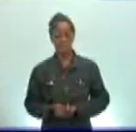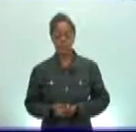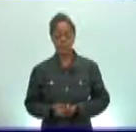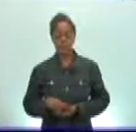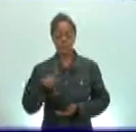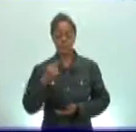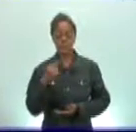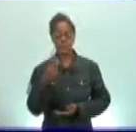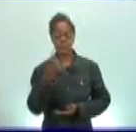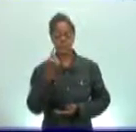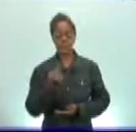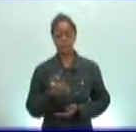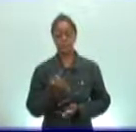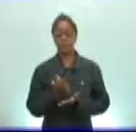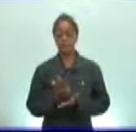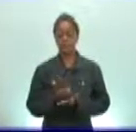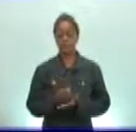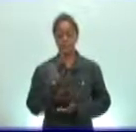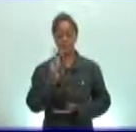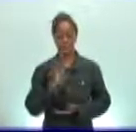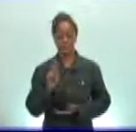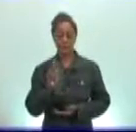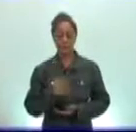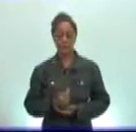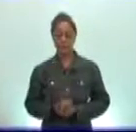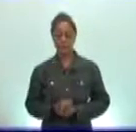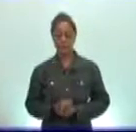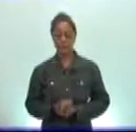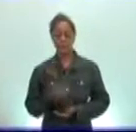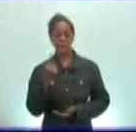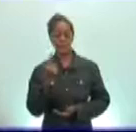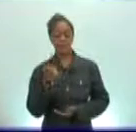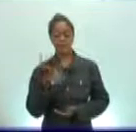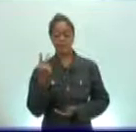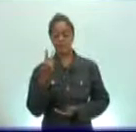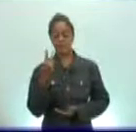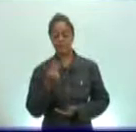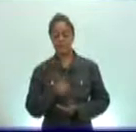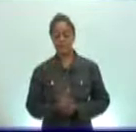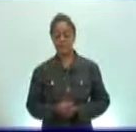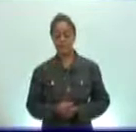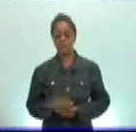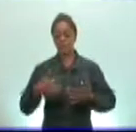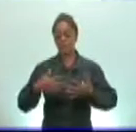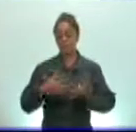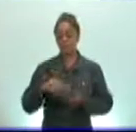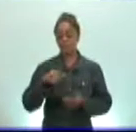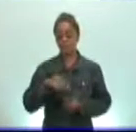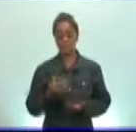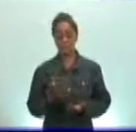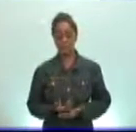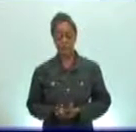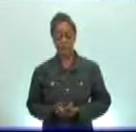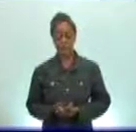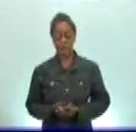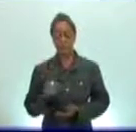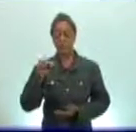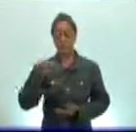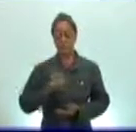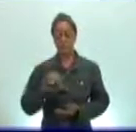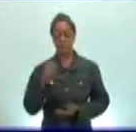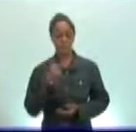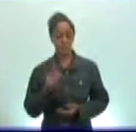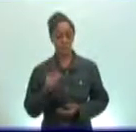en la primera clase de la unidad. Hay una segunda característica relacionada con esta: los males